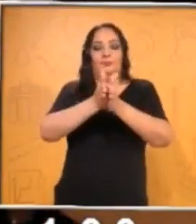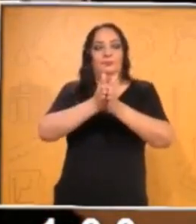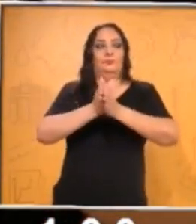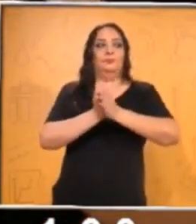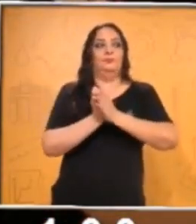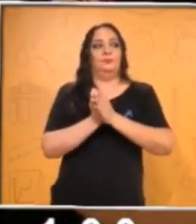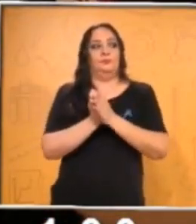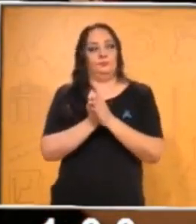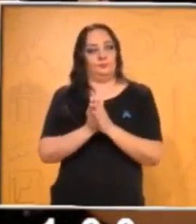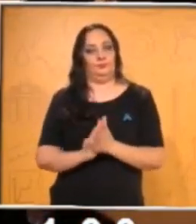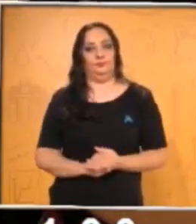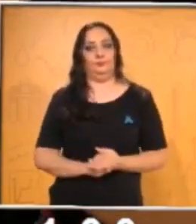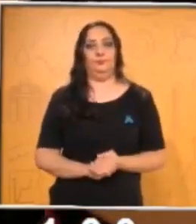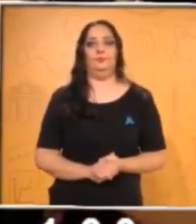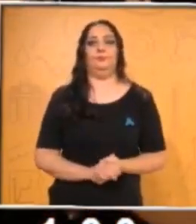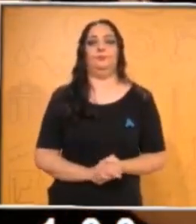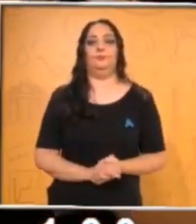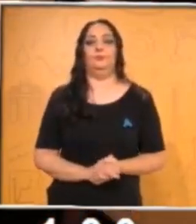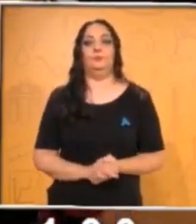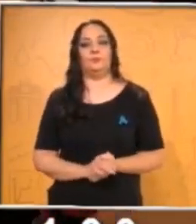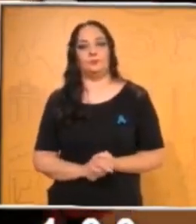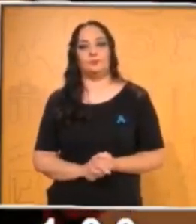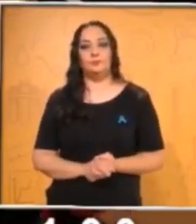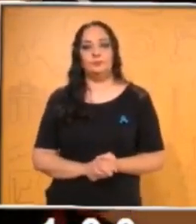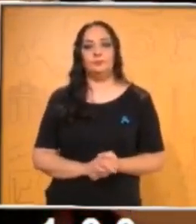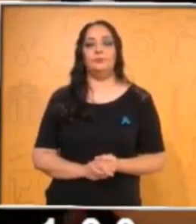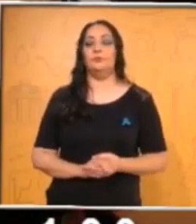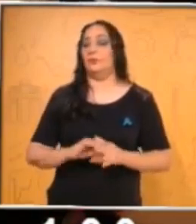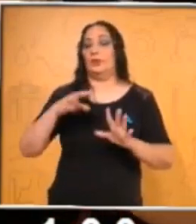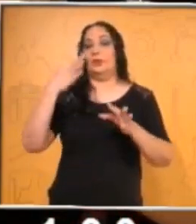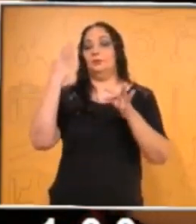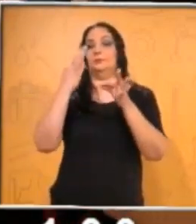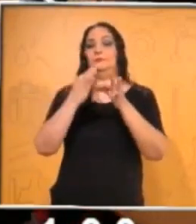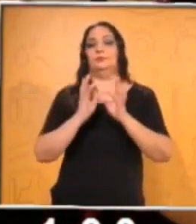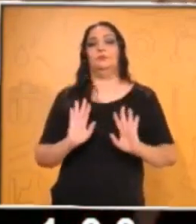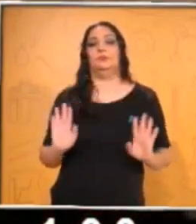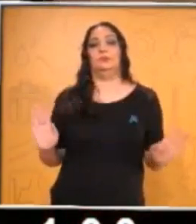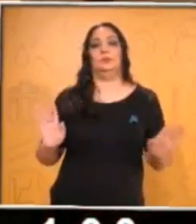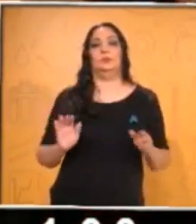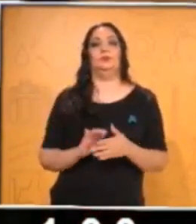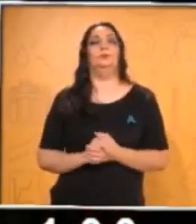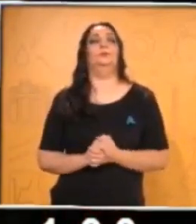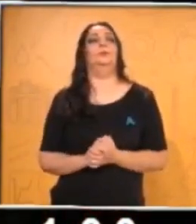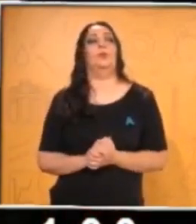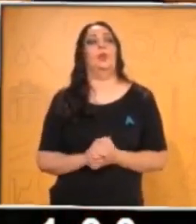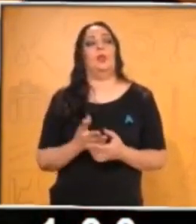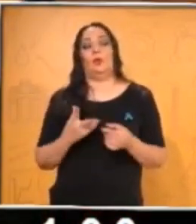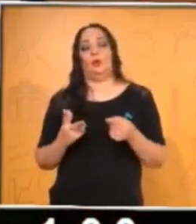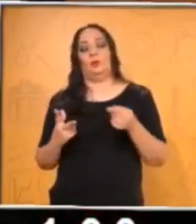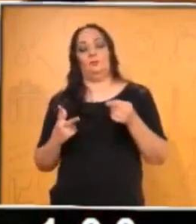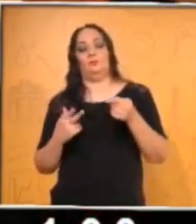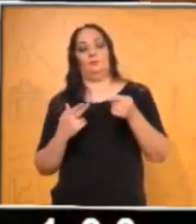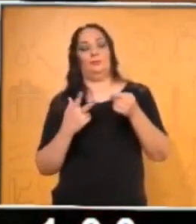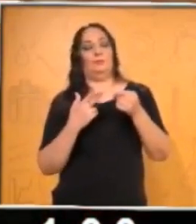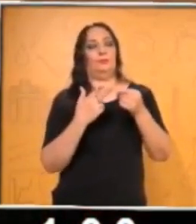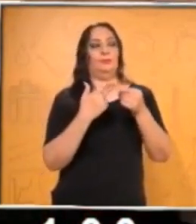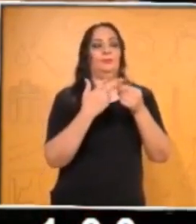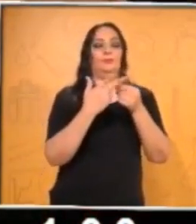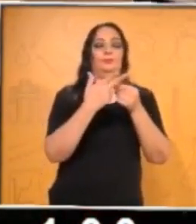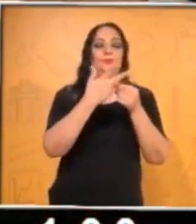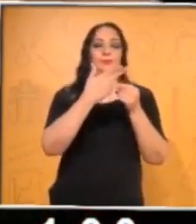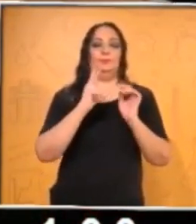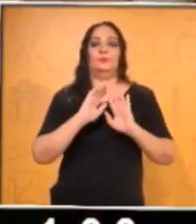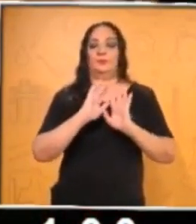vamos a doblar. Sí. Ya está. Doblamos y vamos a recortar por donde está ese